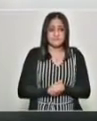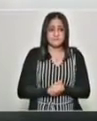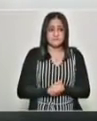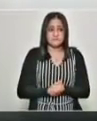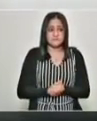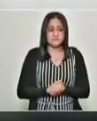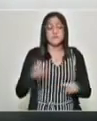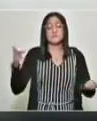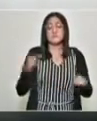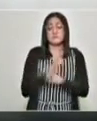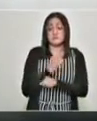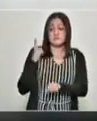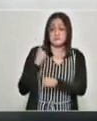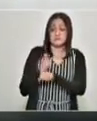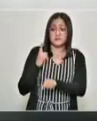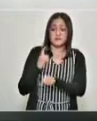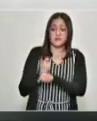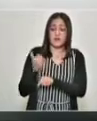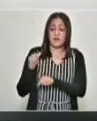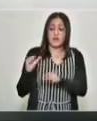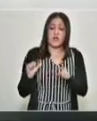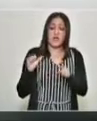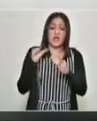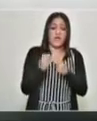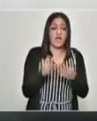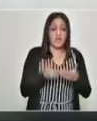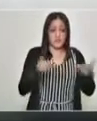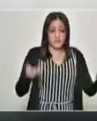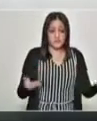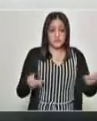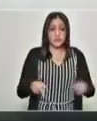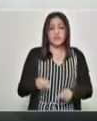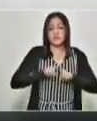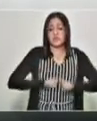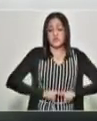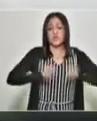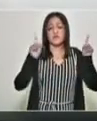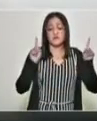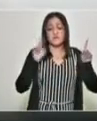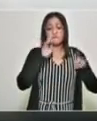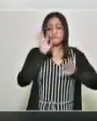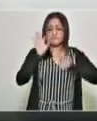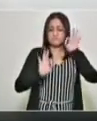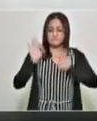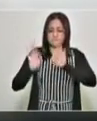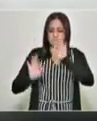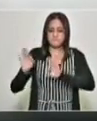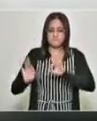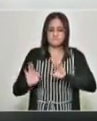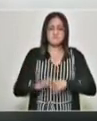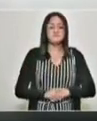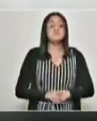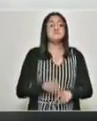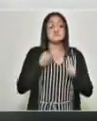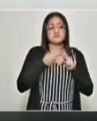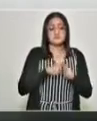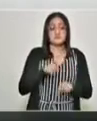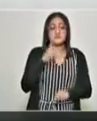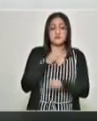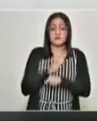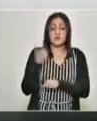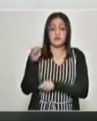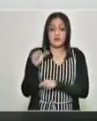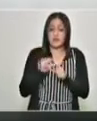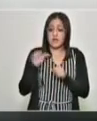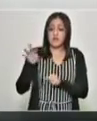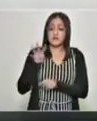qué ha pasado del primero de agosto a la fecha con los diferentes indicadores. Empezamos del primero de